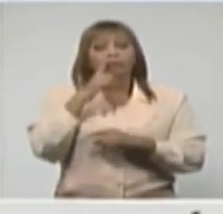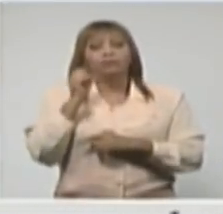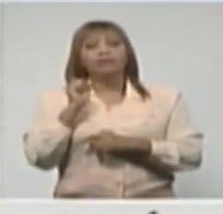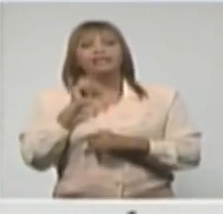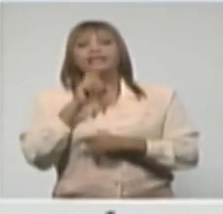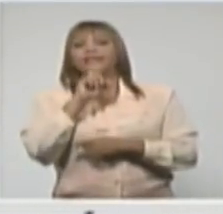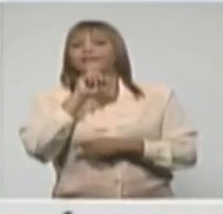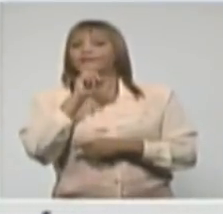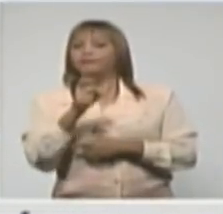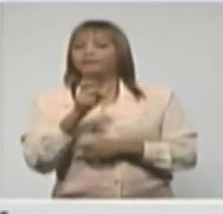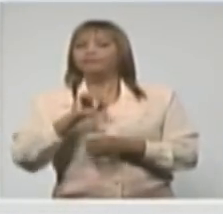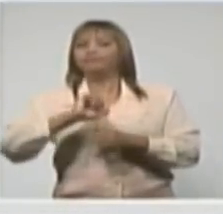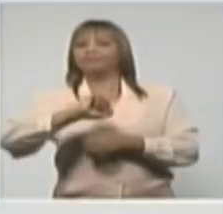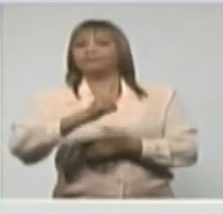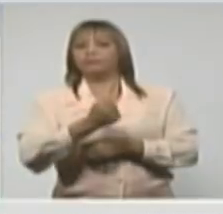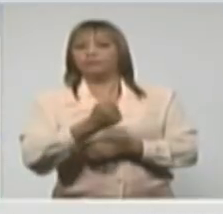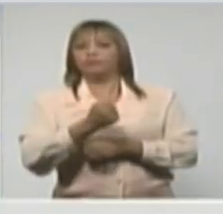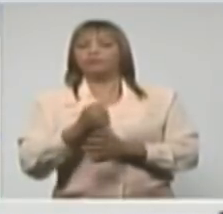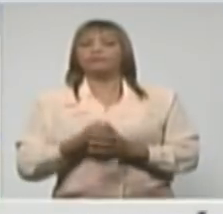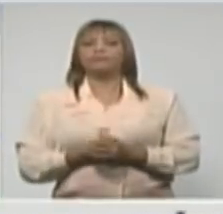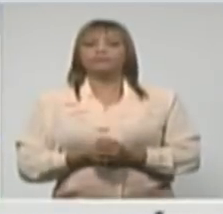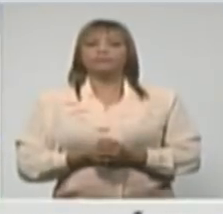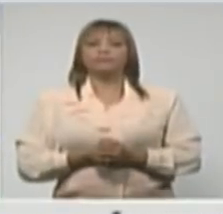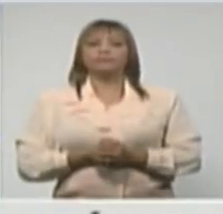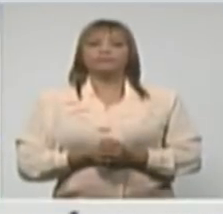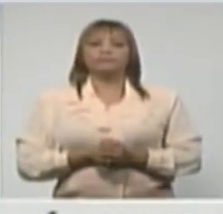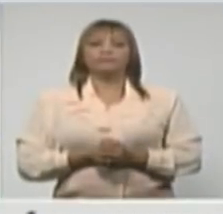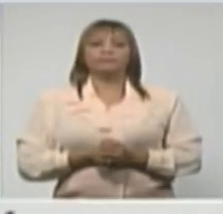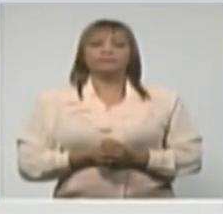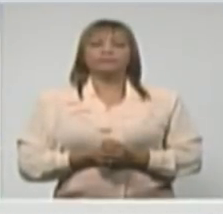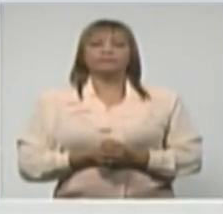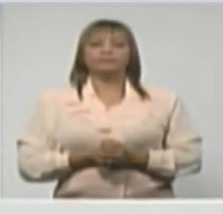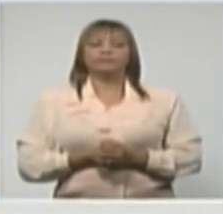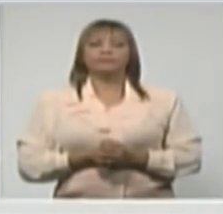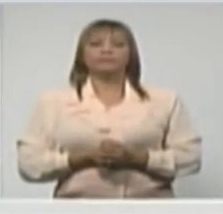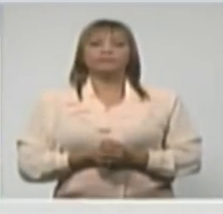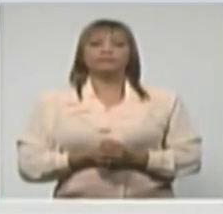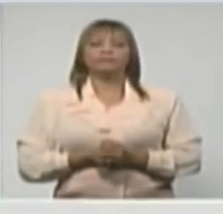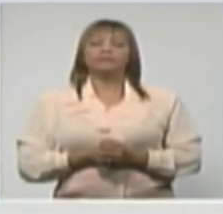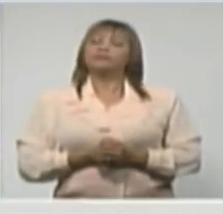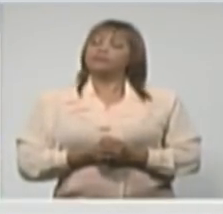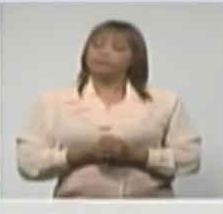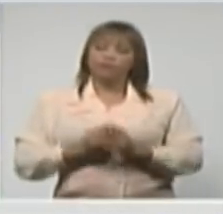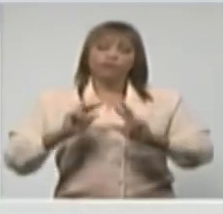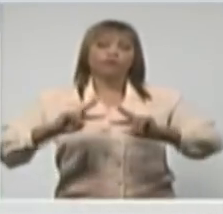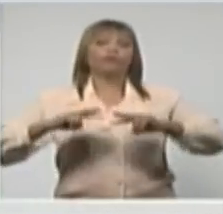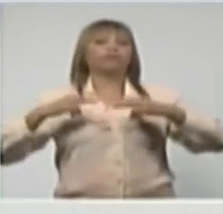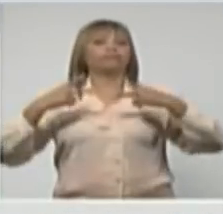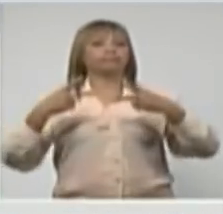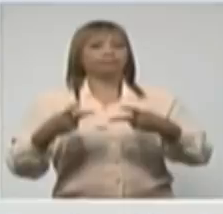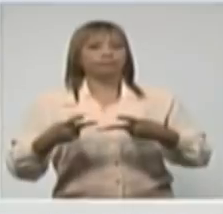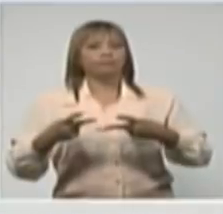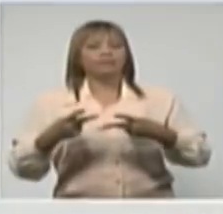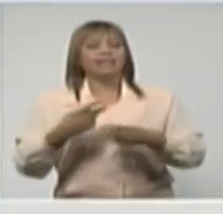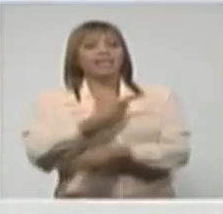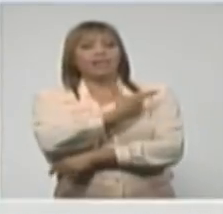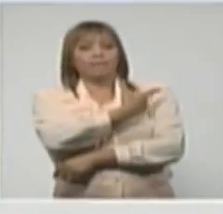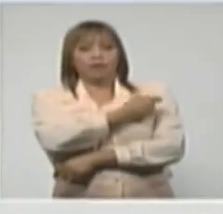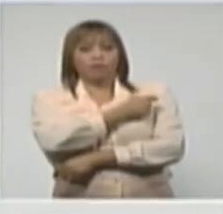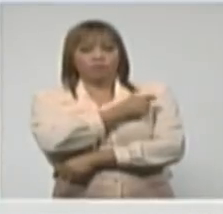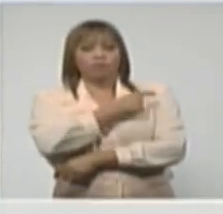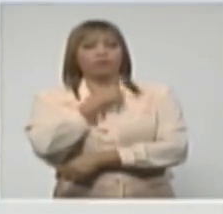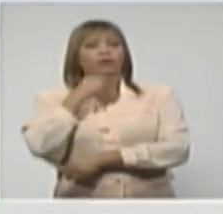máxime cuando tiene tanta transmisibilidad. Por lo que reitero, la vacuna, como además dijo